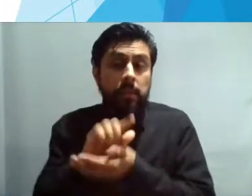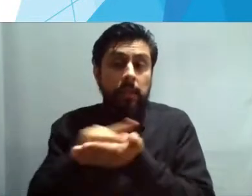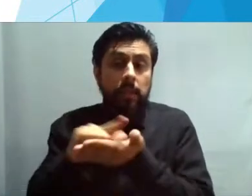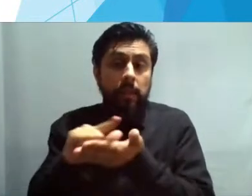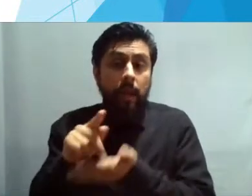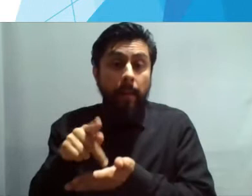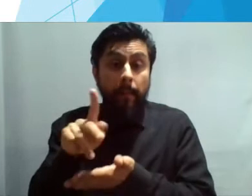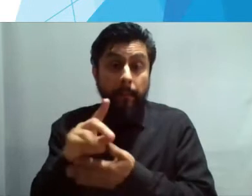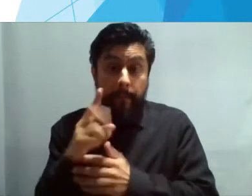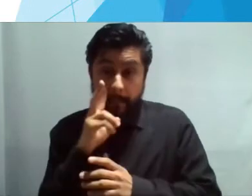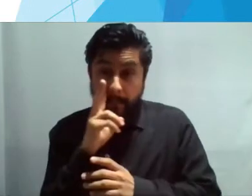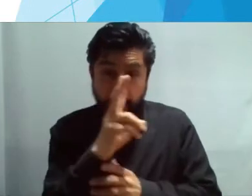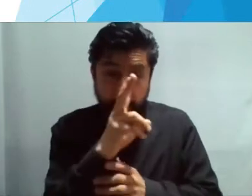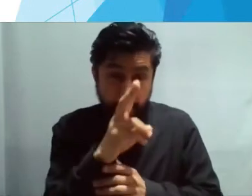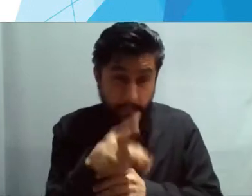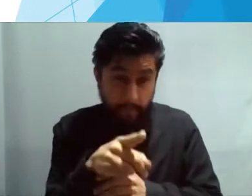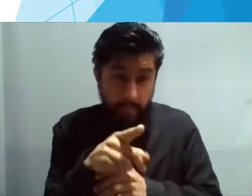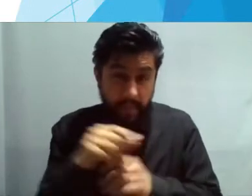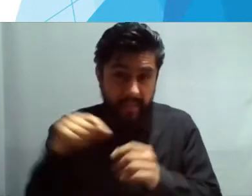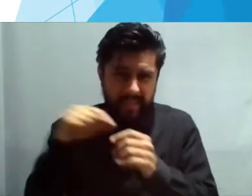como se está viendo en la imagen, va